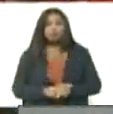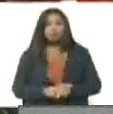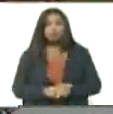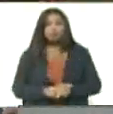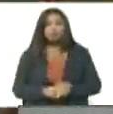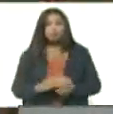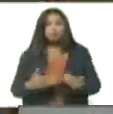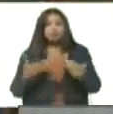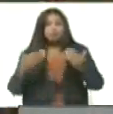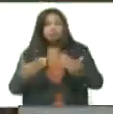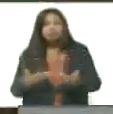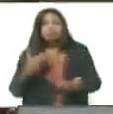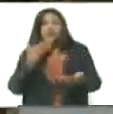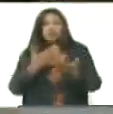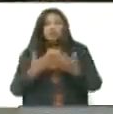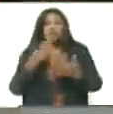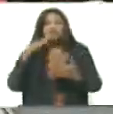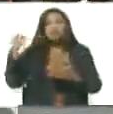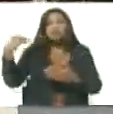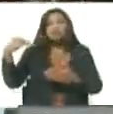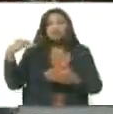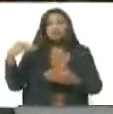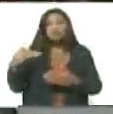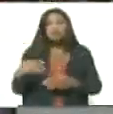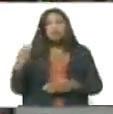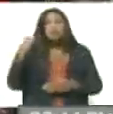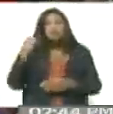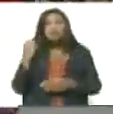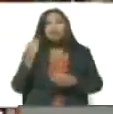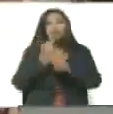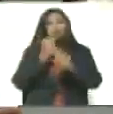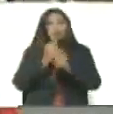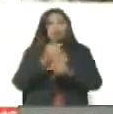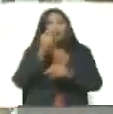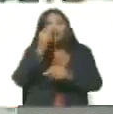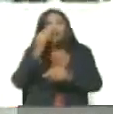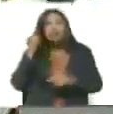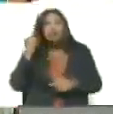Dándole las gracias a la juventud, a las mujeres, a los trabajadores.